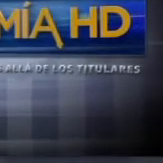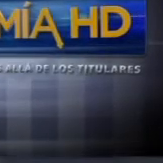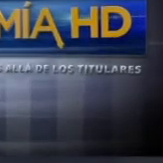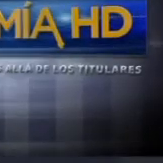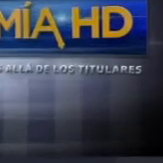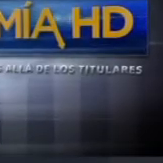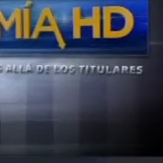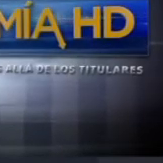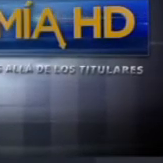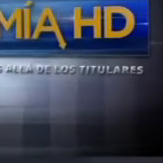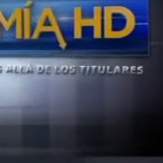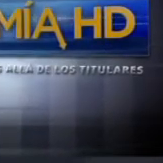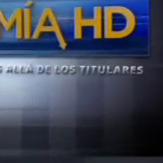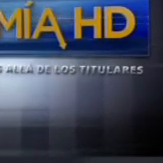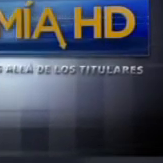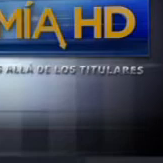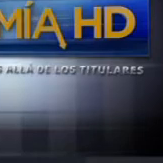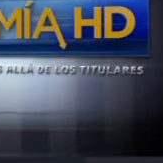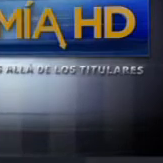economía